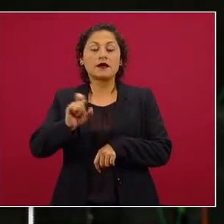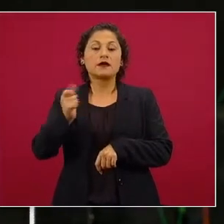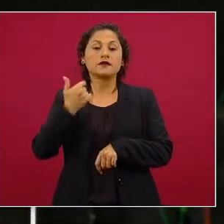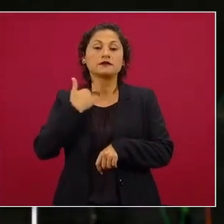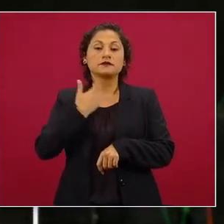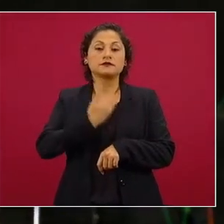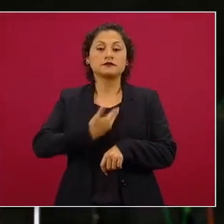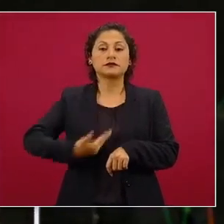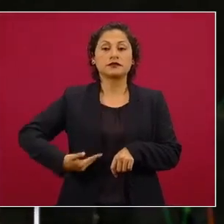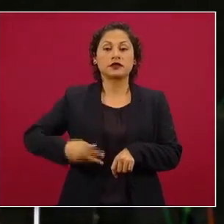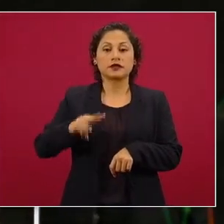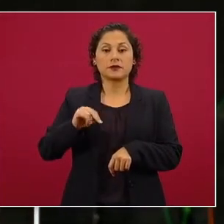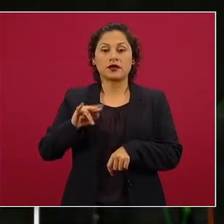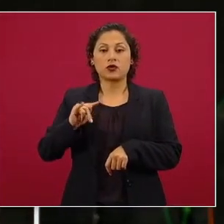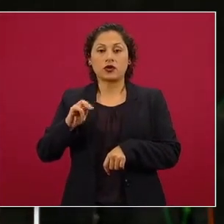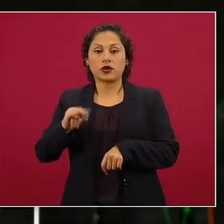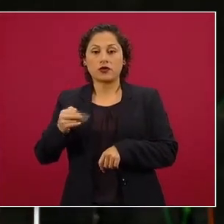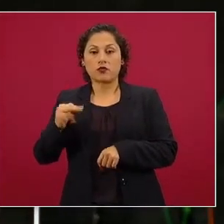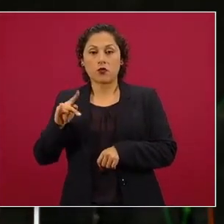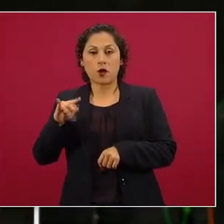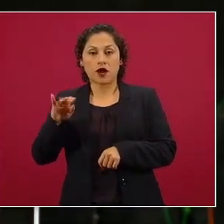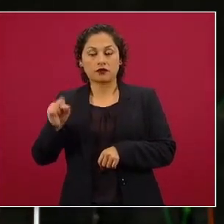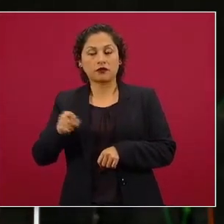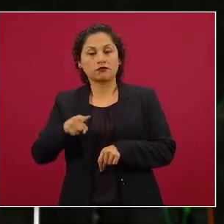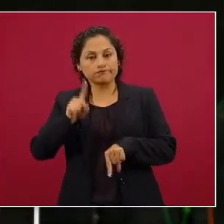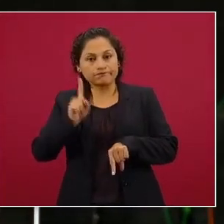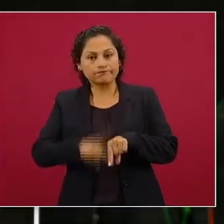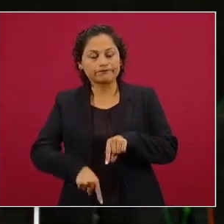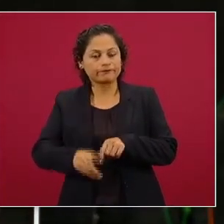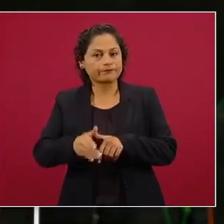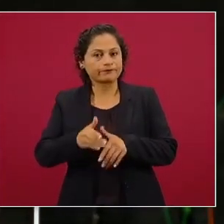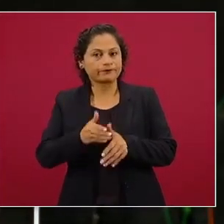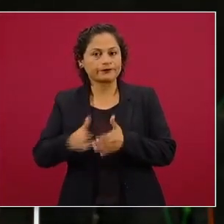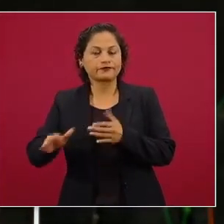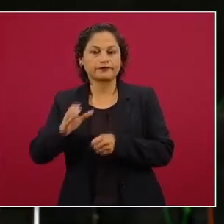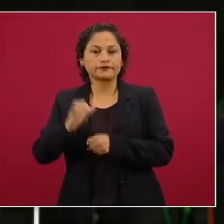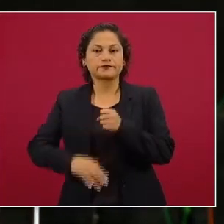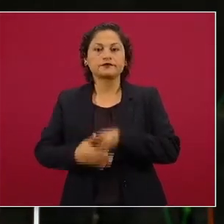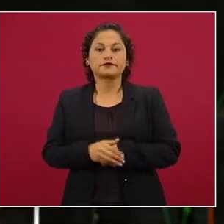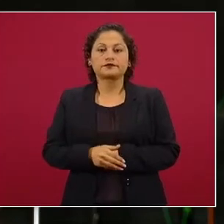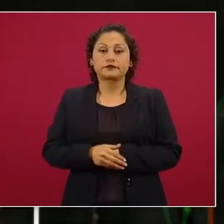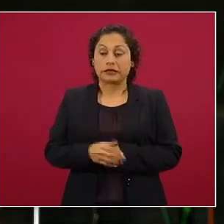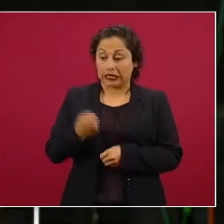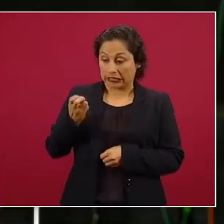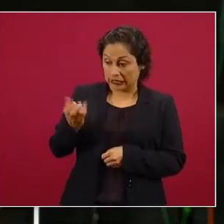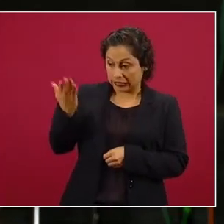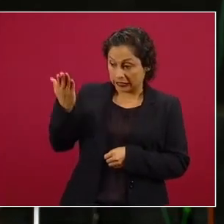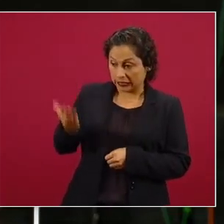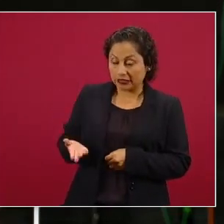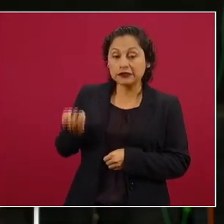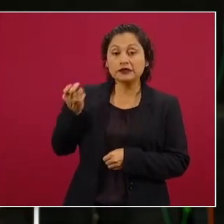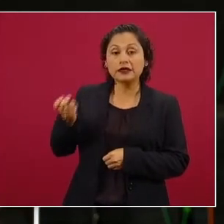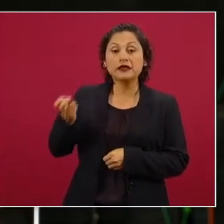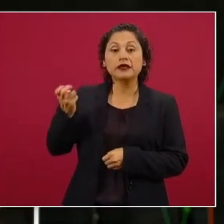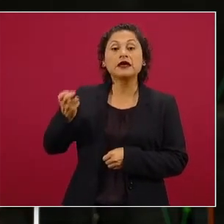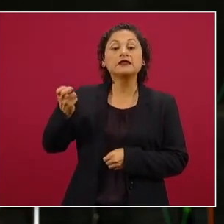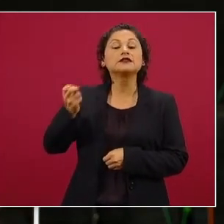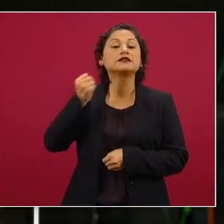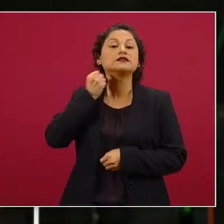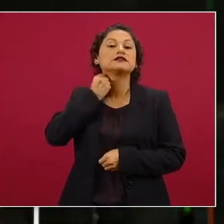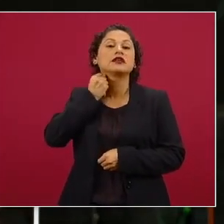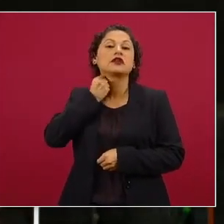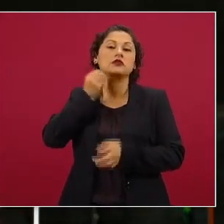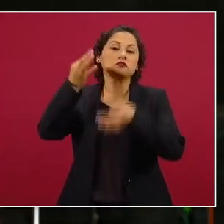Victoriano Huerta. En ese sentido, presidente, y contrario a cómo debería de comportarse un legislador de manera